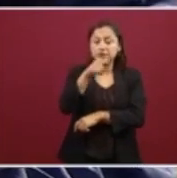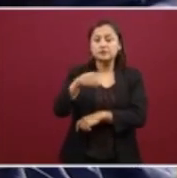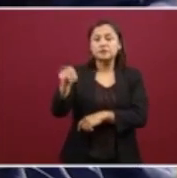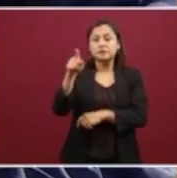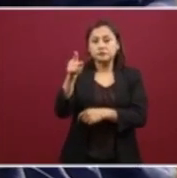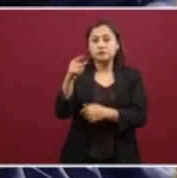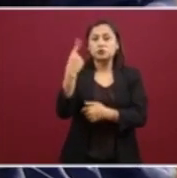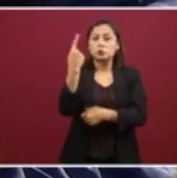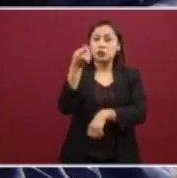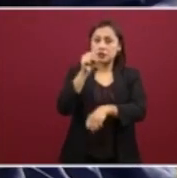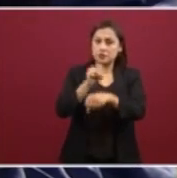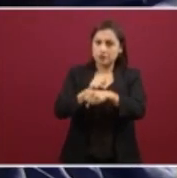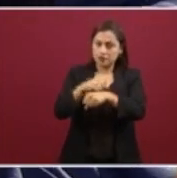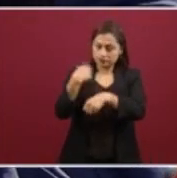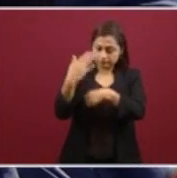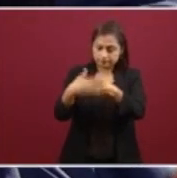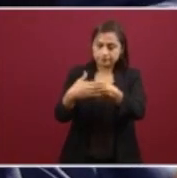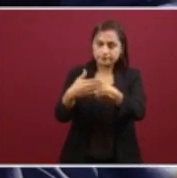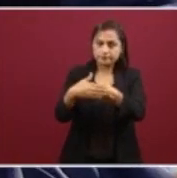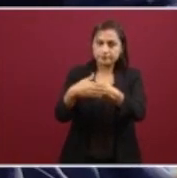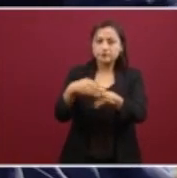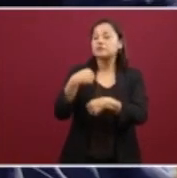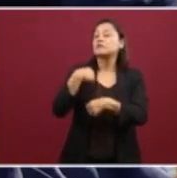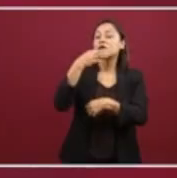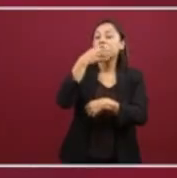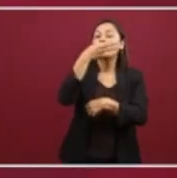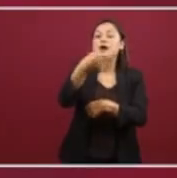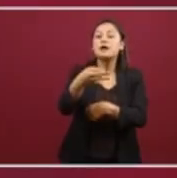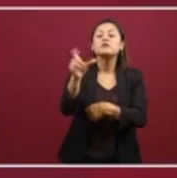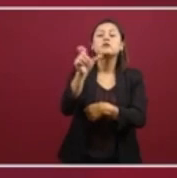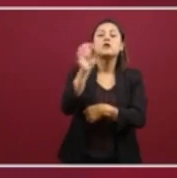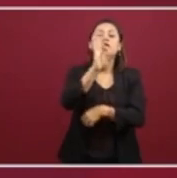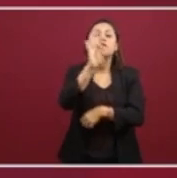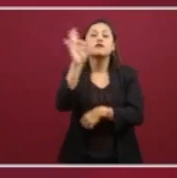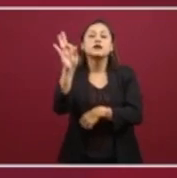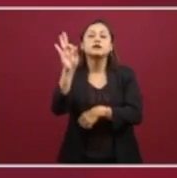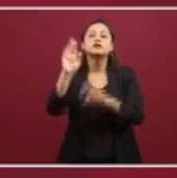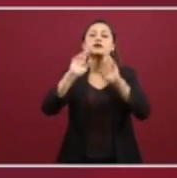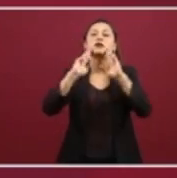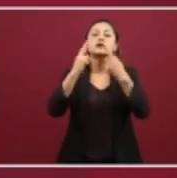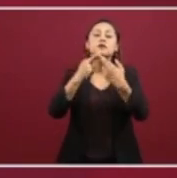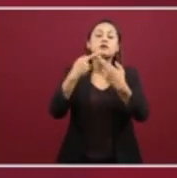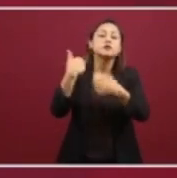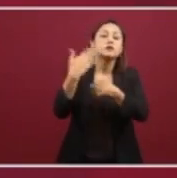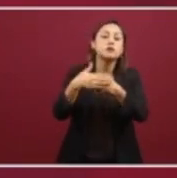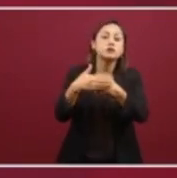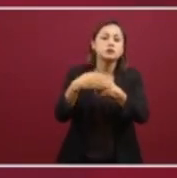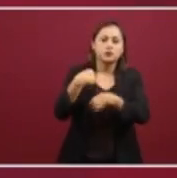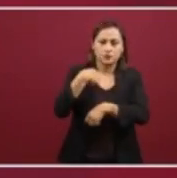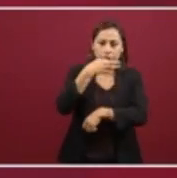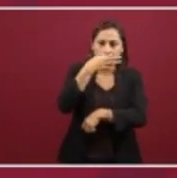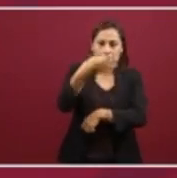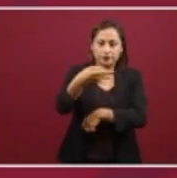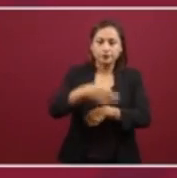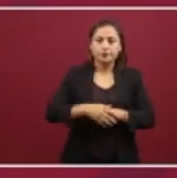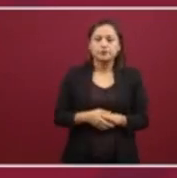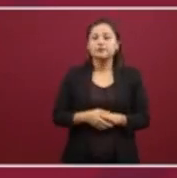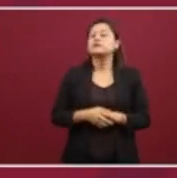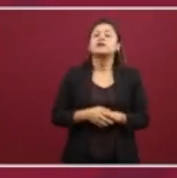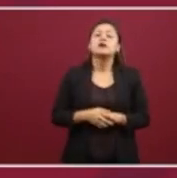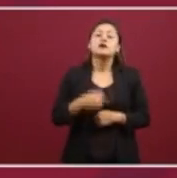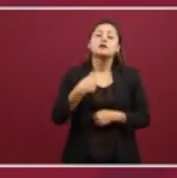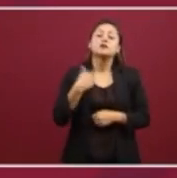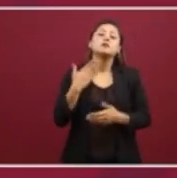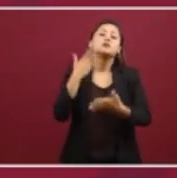semana les voy a avisar cuánto sería esa reunión. Voy a ir a